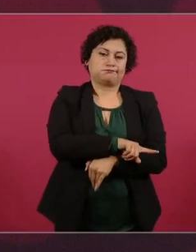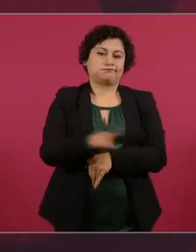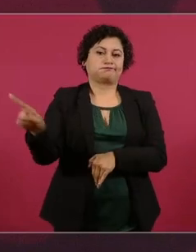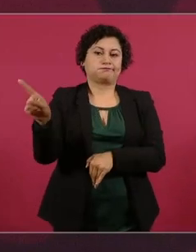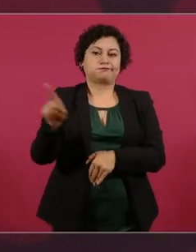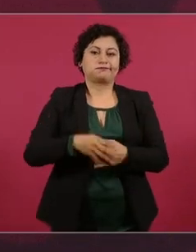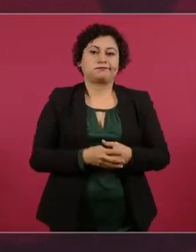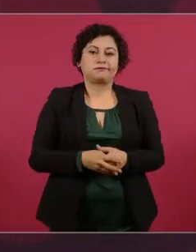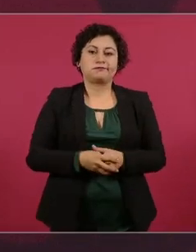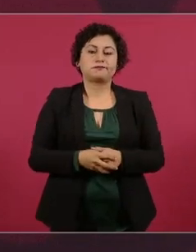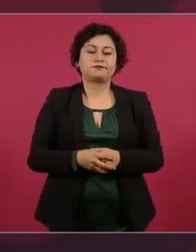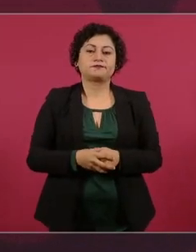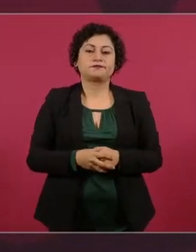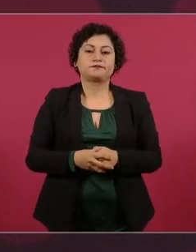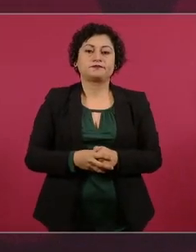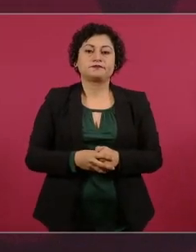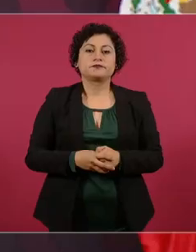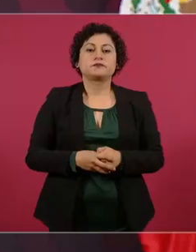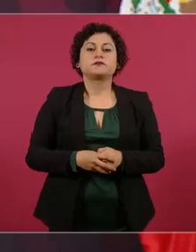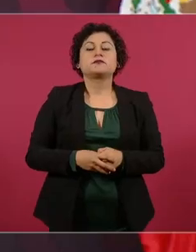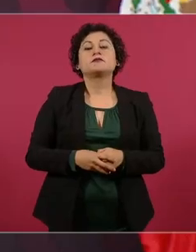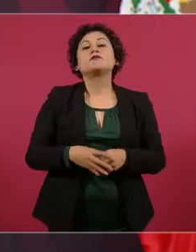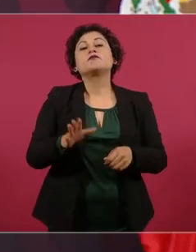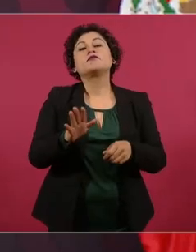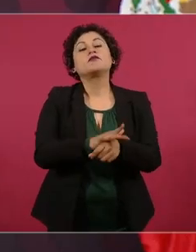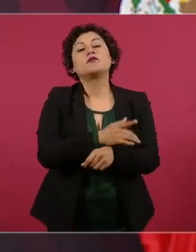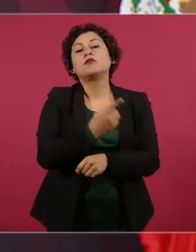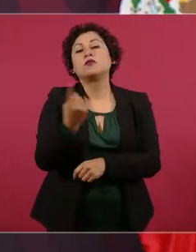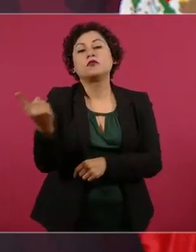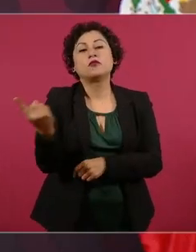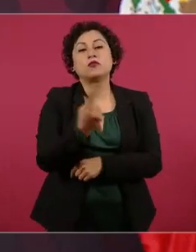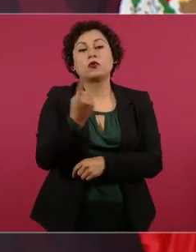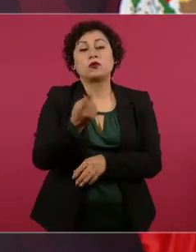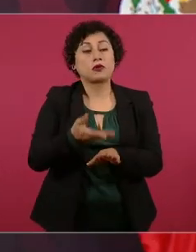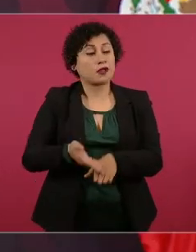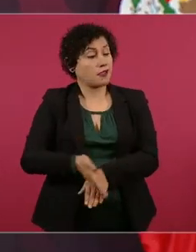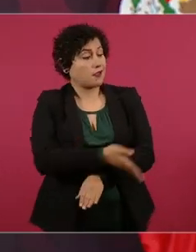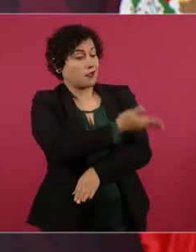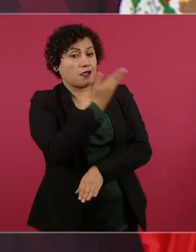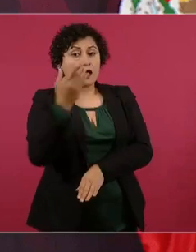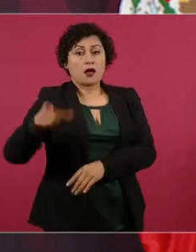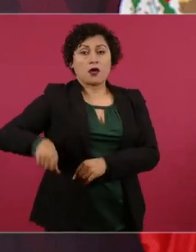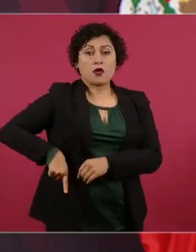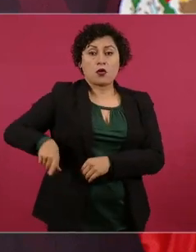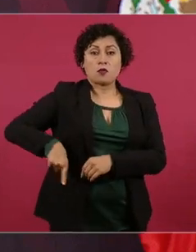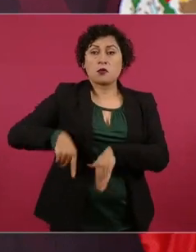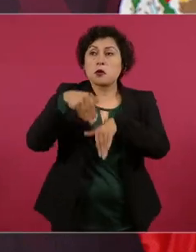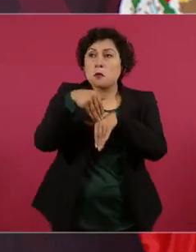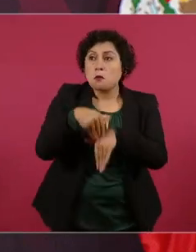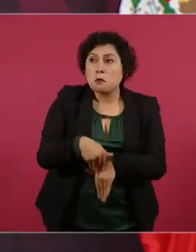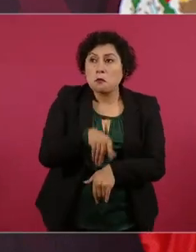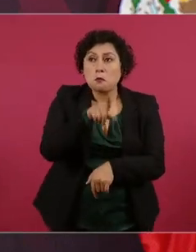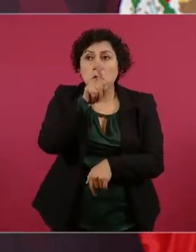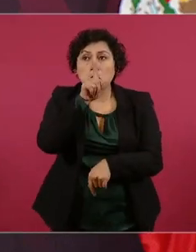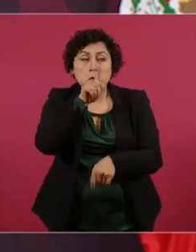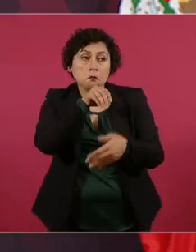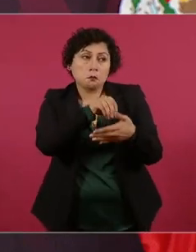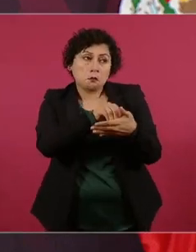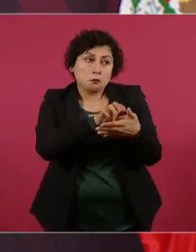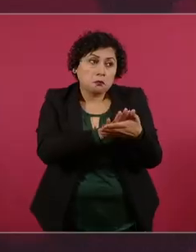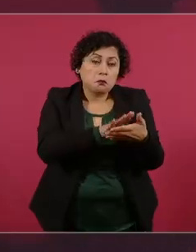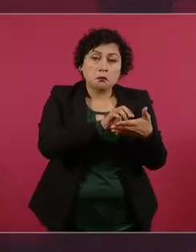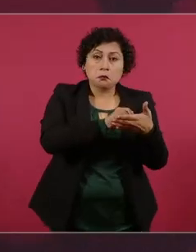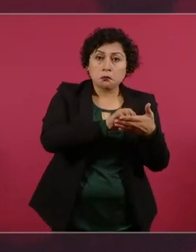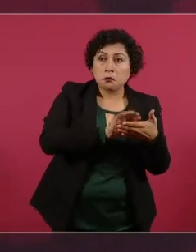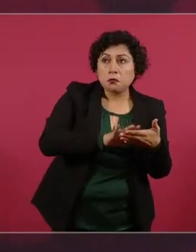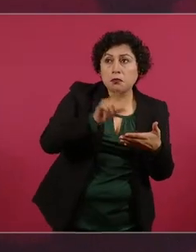Porque cuando los gobiernos se dejaron imponer la agenda y